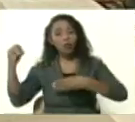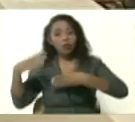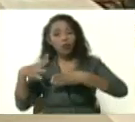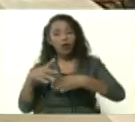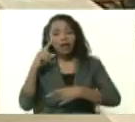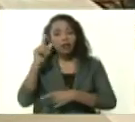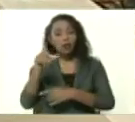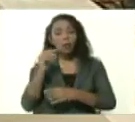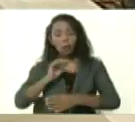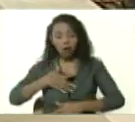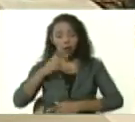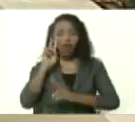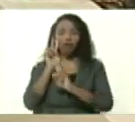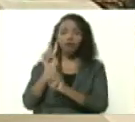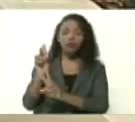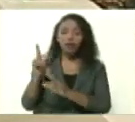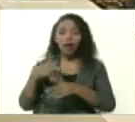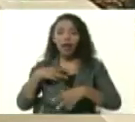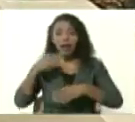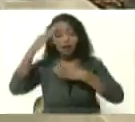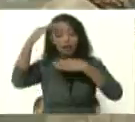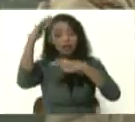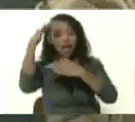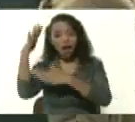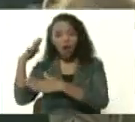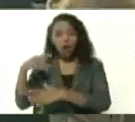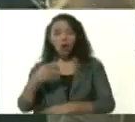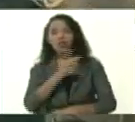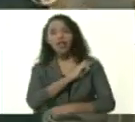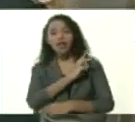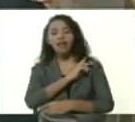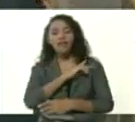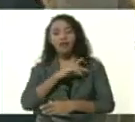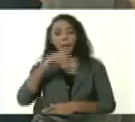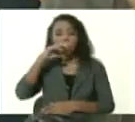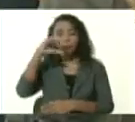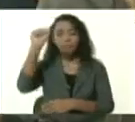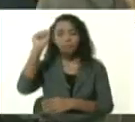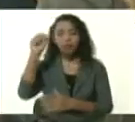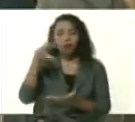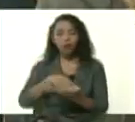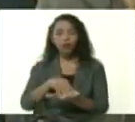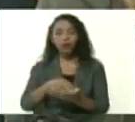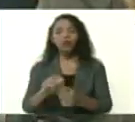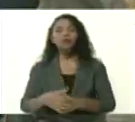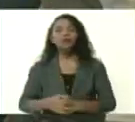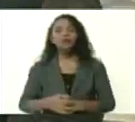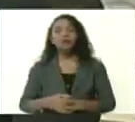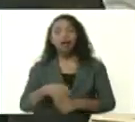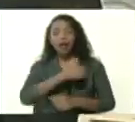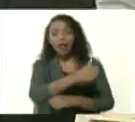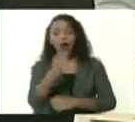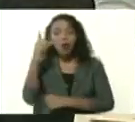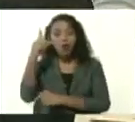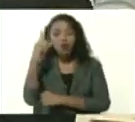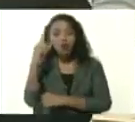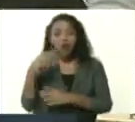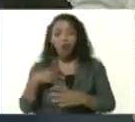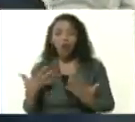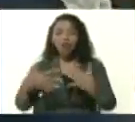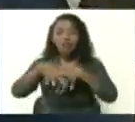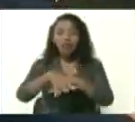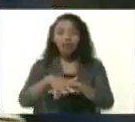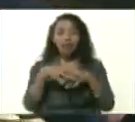podemos apreciar lo que es el saludo por parte del jefe de Estado venezolano, Nicolás Maduro Moros, a cada uno de los integrantes de esta mesa de